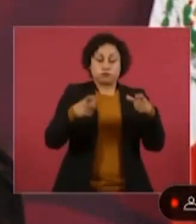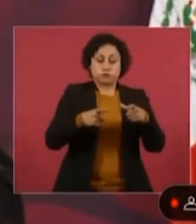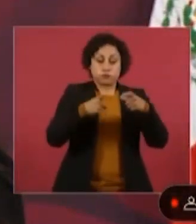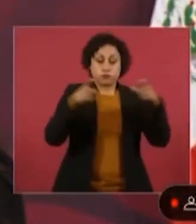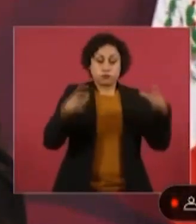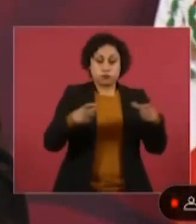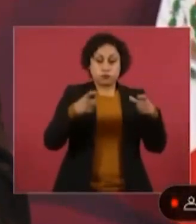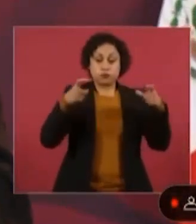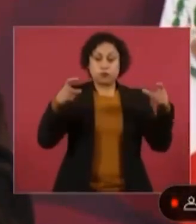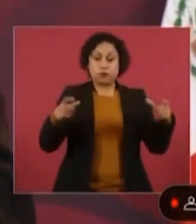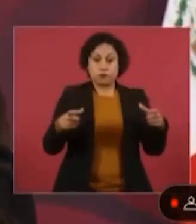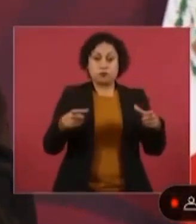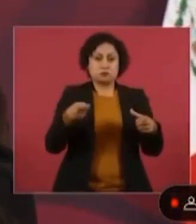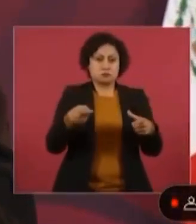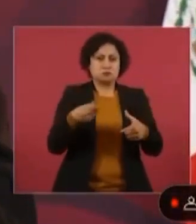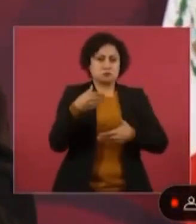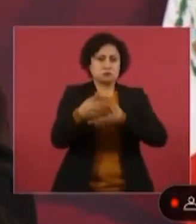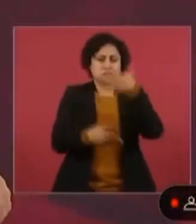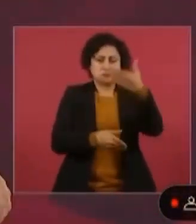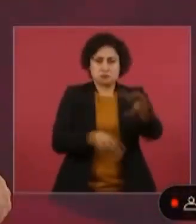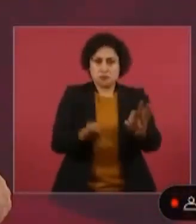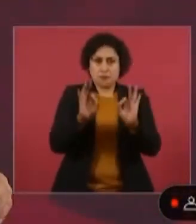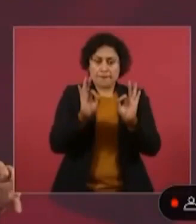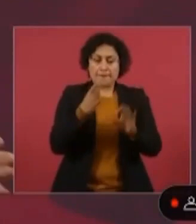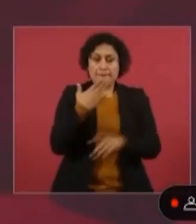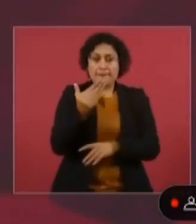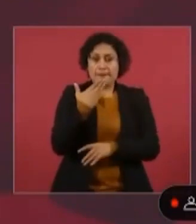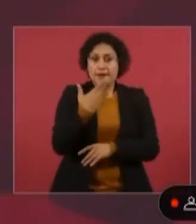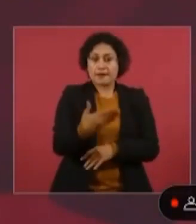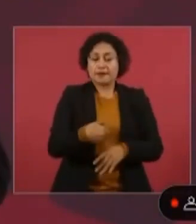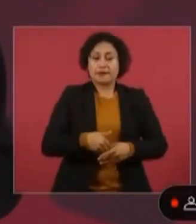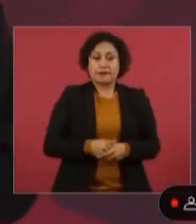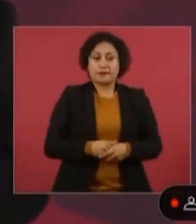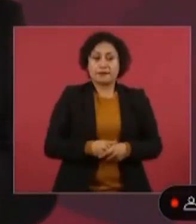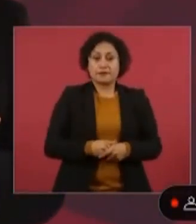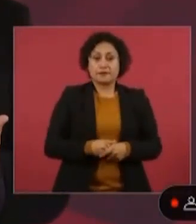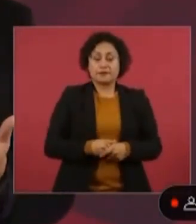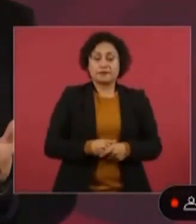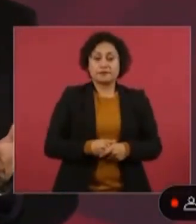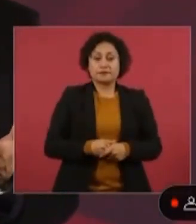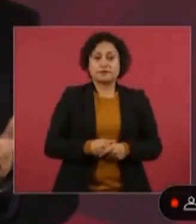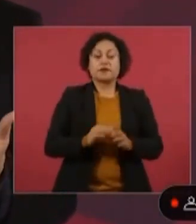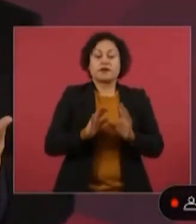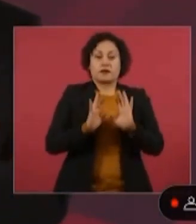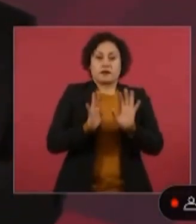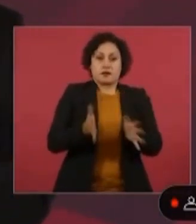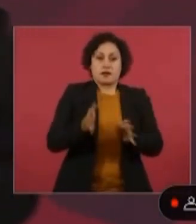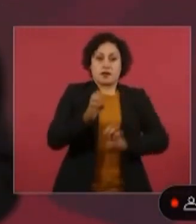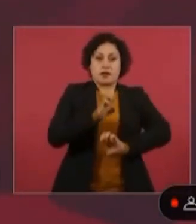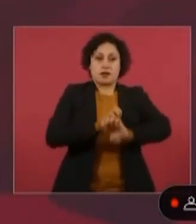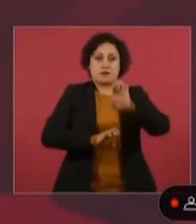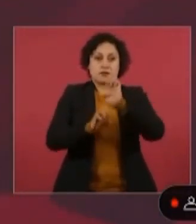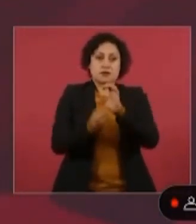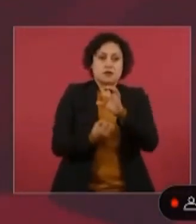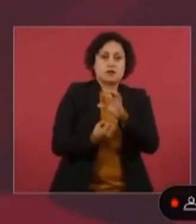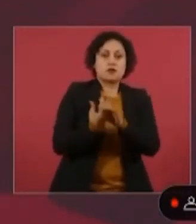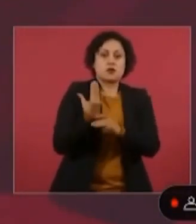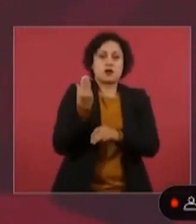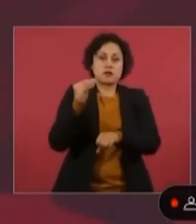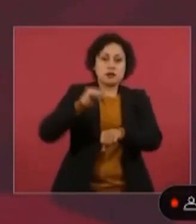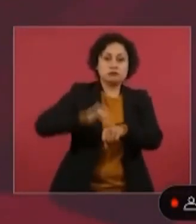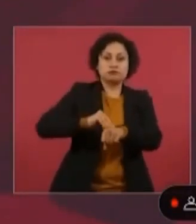a Puebla, están llegando nuevas empresas a